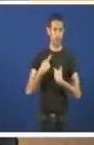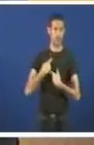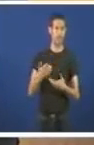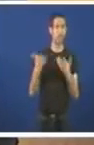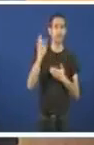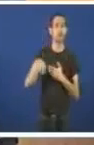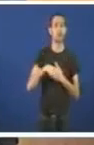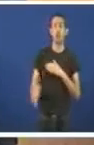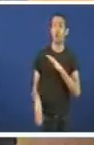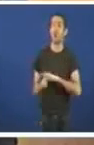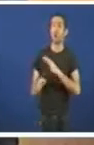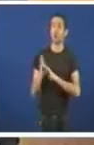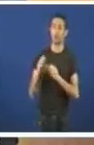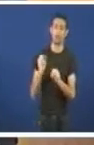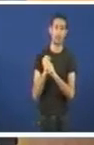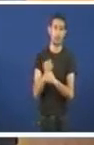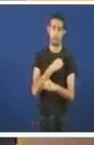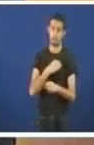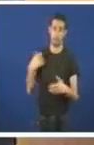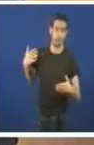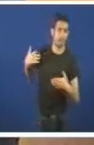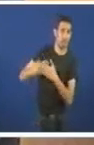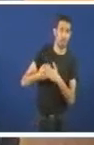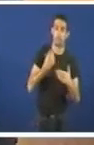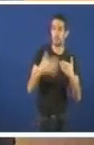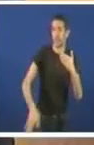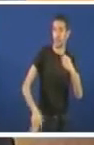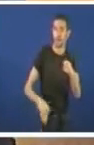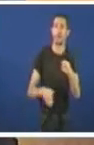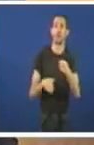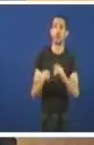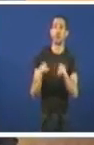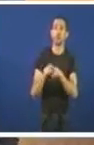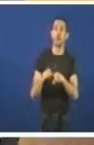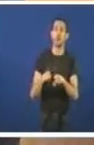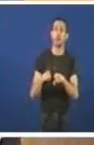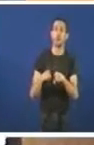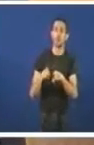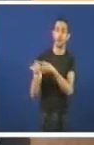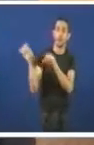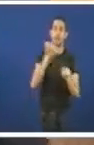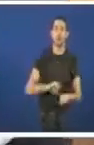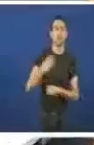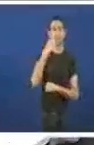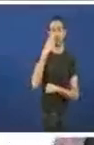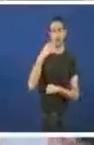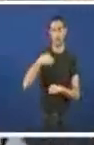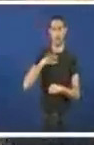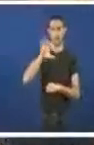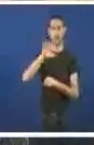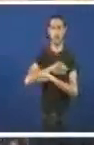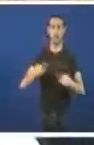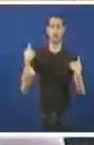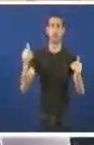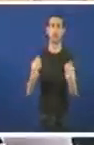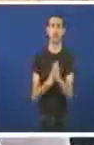esa lamentable labor de delegado do goberno moitas, e de sumisión gracias, e de vender Pontón os intereses deste país. Nada máis e moitas gracias.